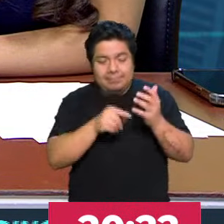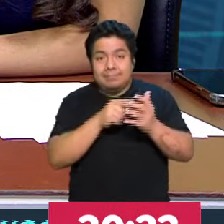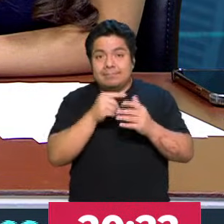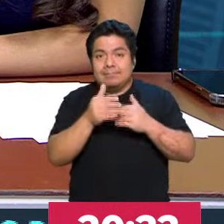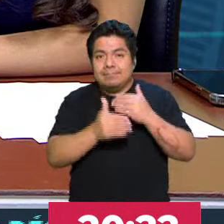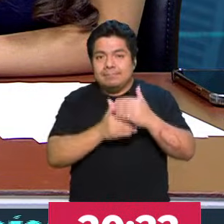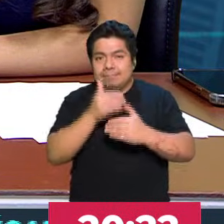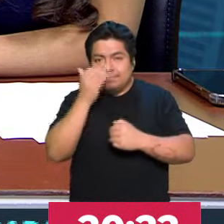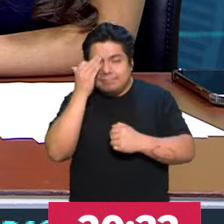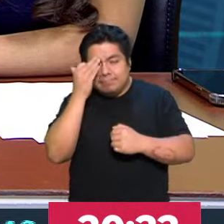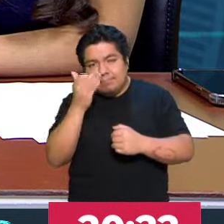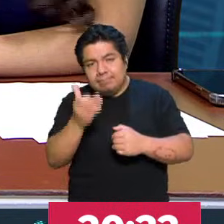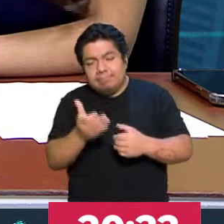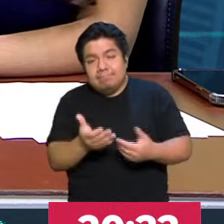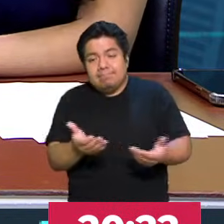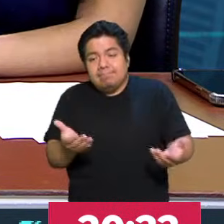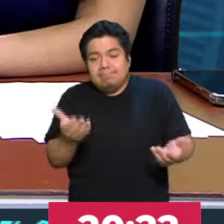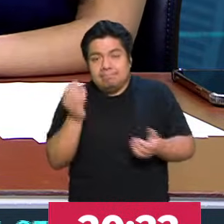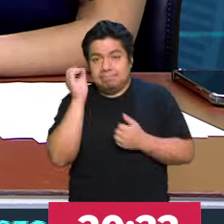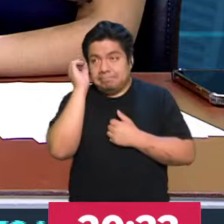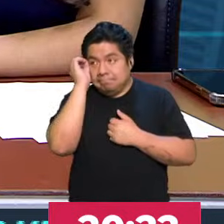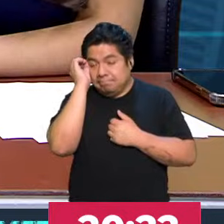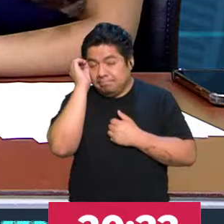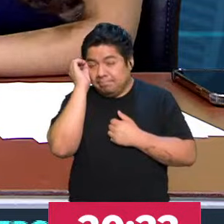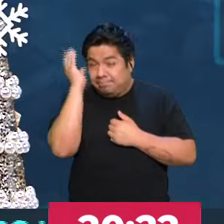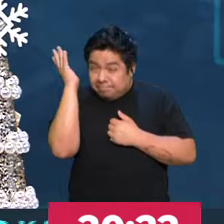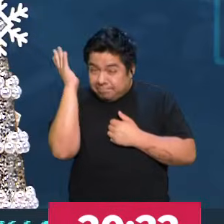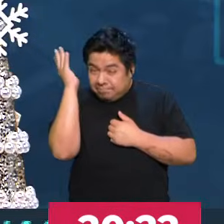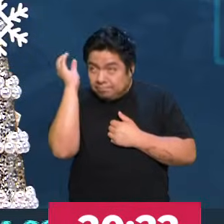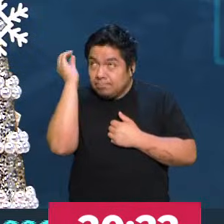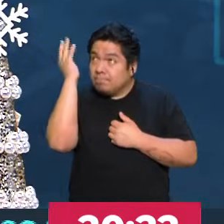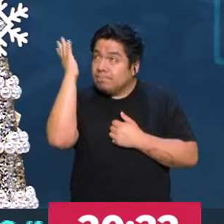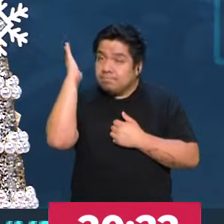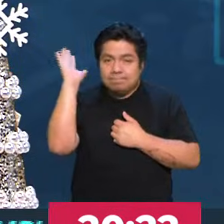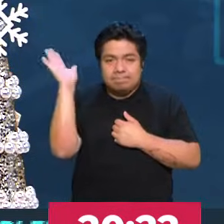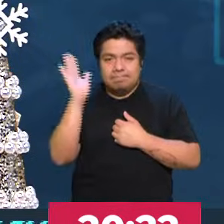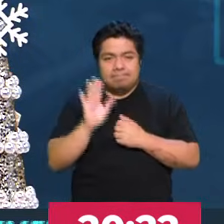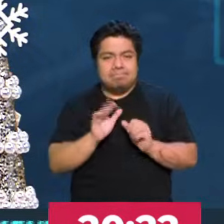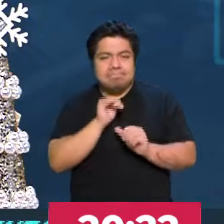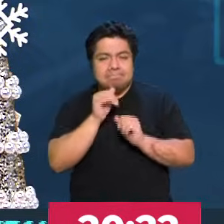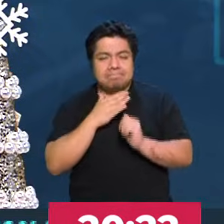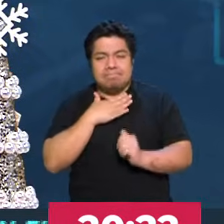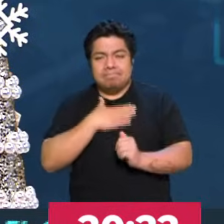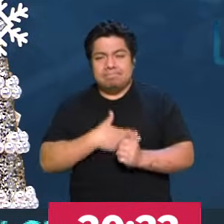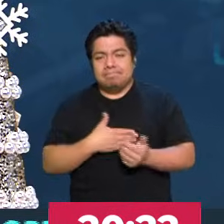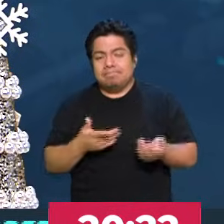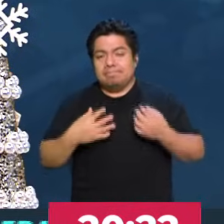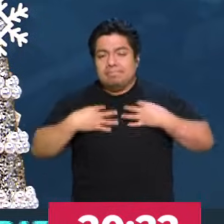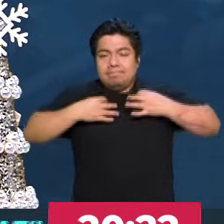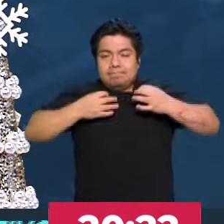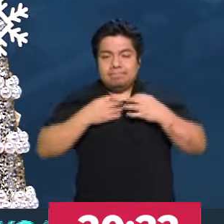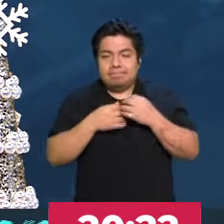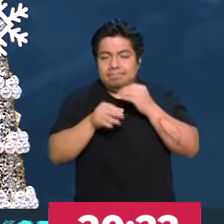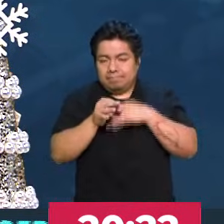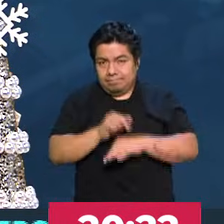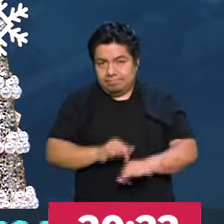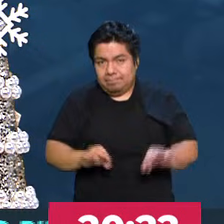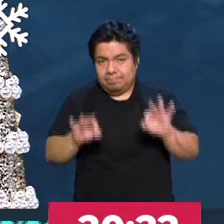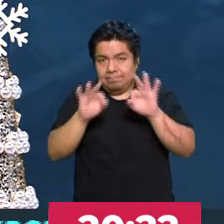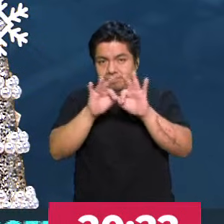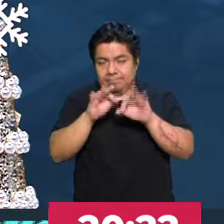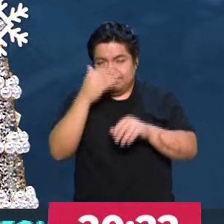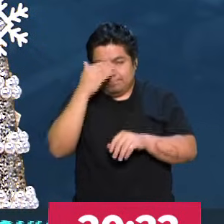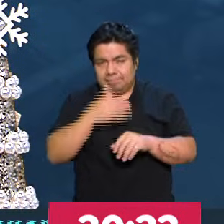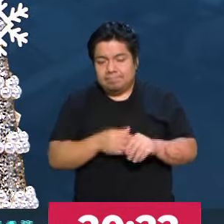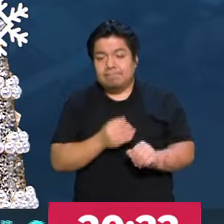tiempo se nos fue olvidando, ¿no? Que se nos fue olvidando esa demanda de justicia. Entonces, me parece importante